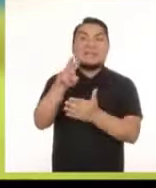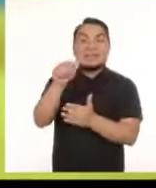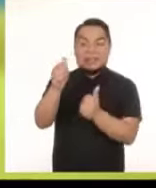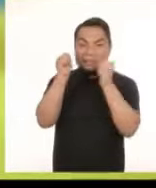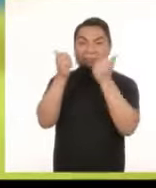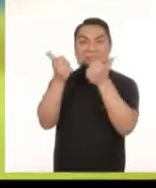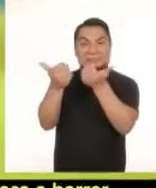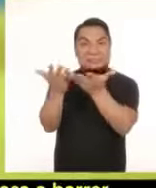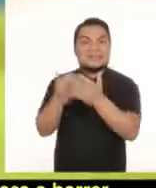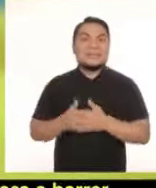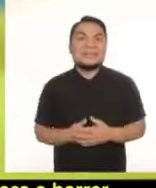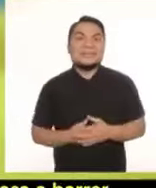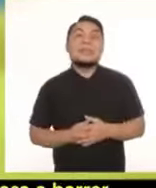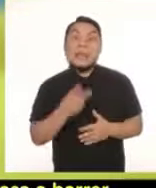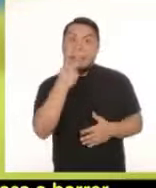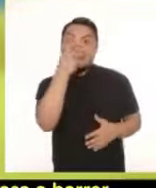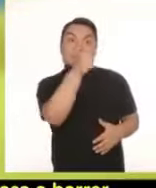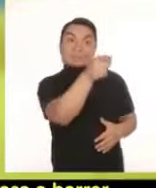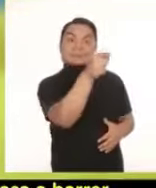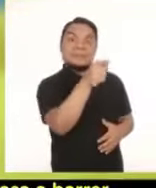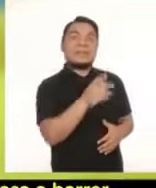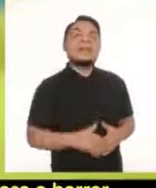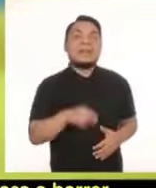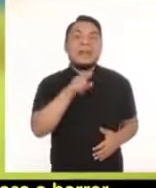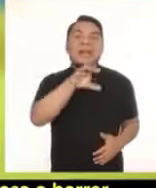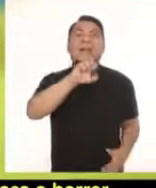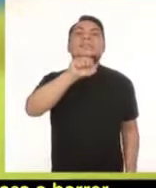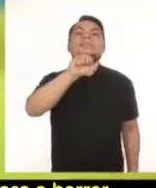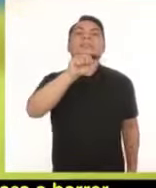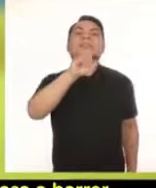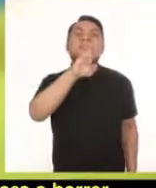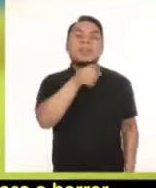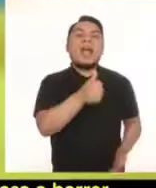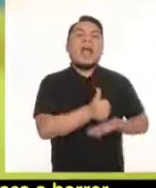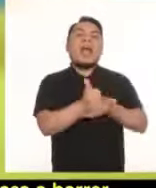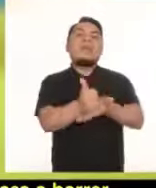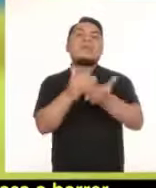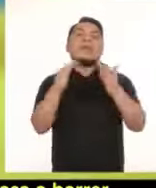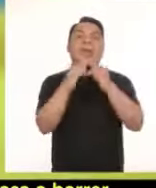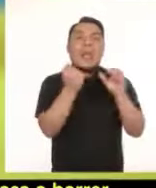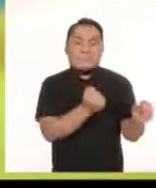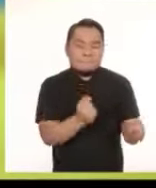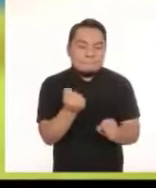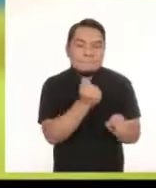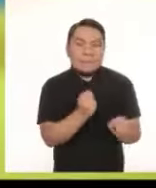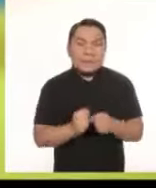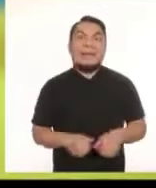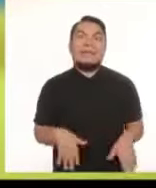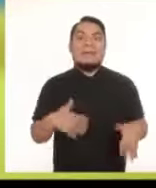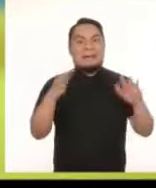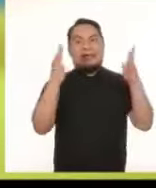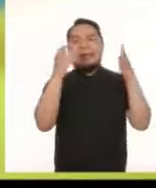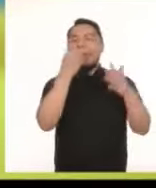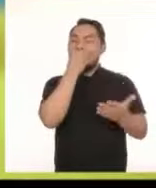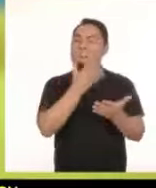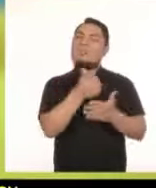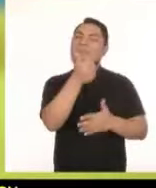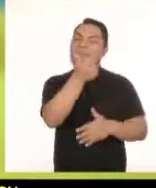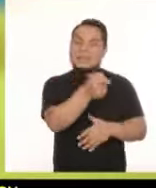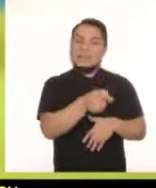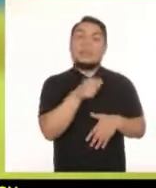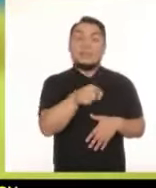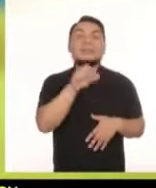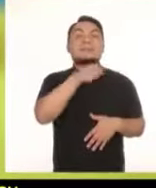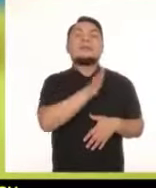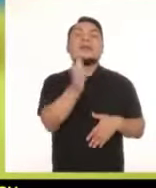Valeria! Miren, les presento a Sabina, quien ayuda en casa a barrer. ¡Eso, Sabina! ¡Muy bien!